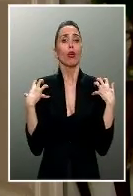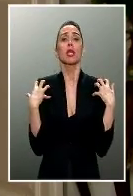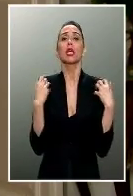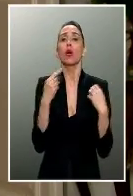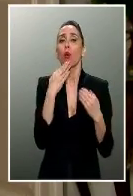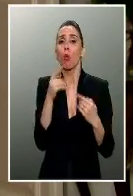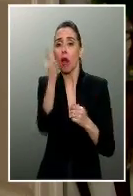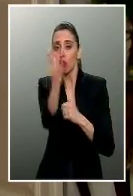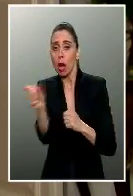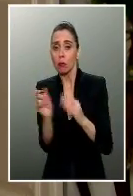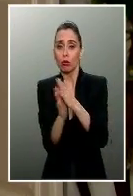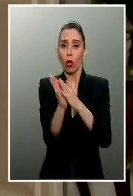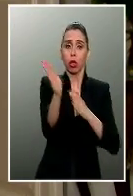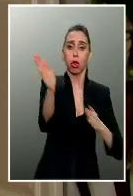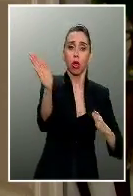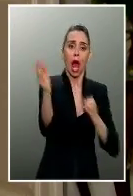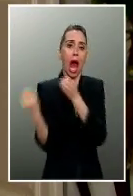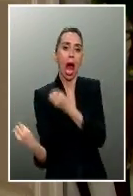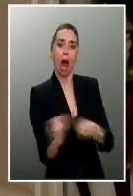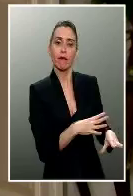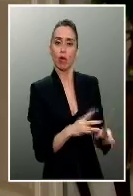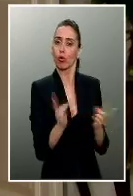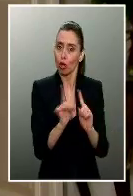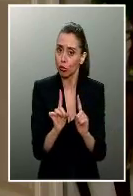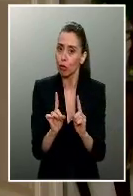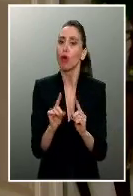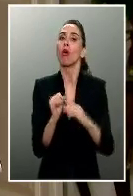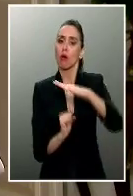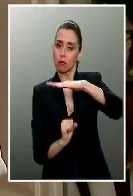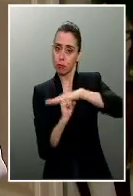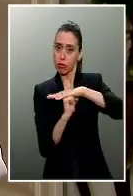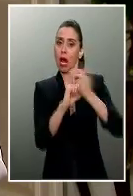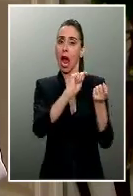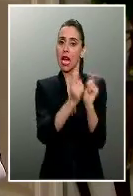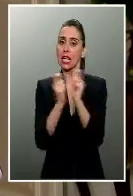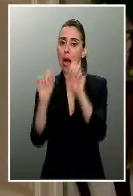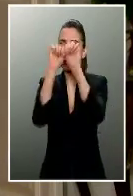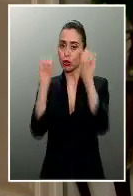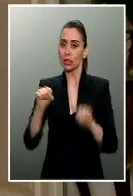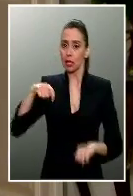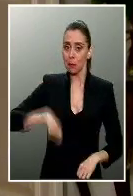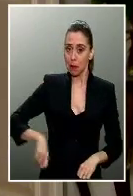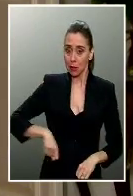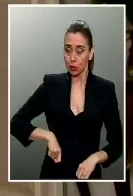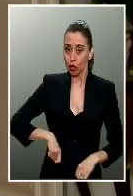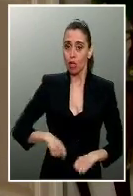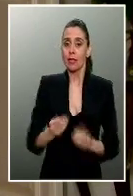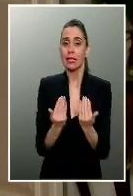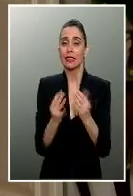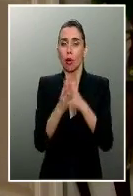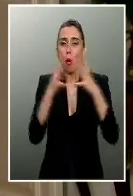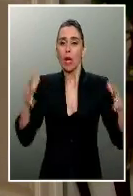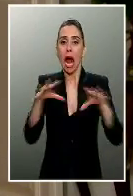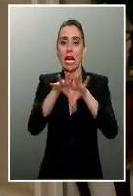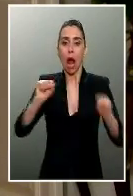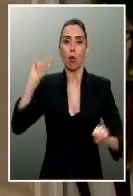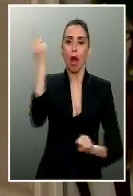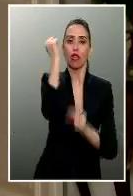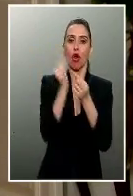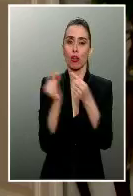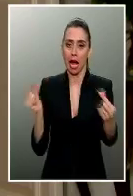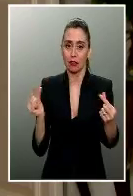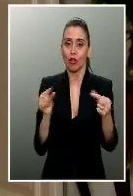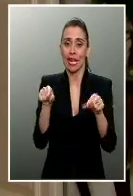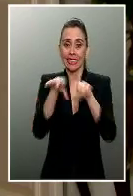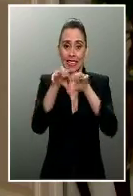abandones cuando se quedan atrás por eso debemos sustentar los cambios del sistema de pensiones en un gran pacto nacional un pacto que le